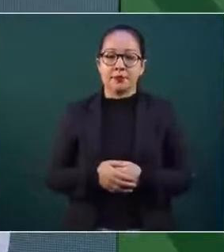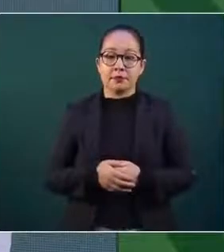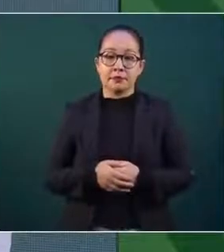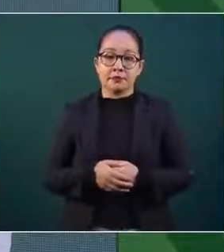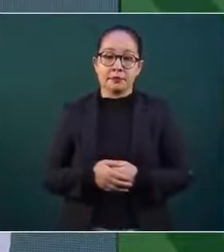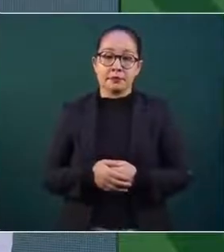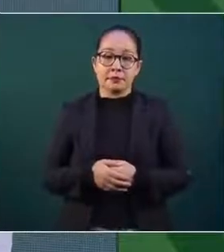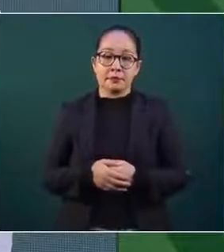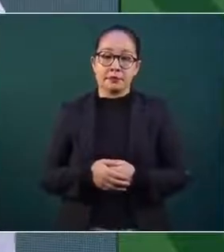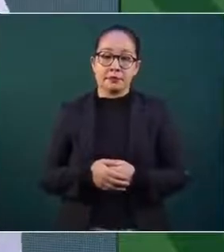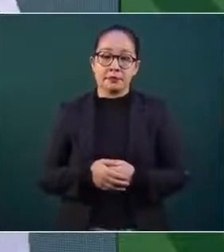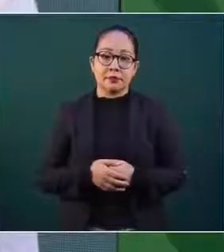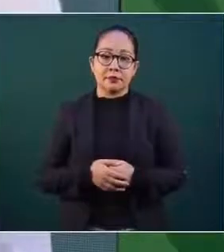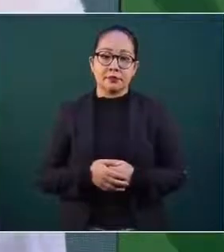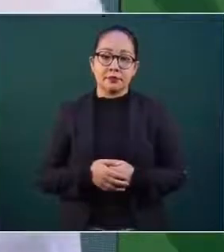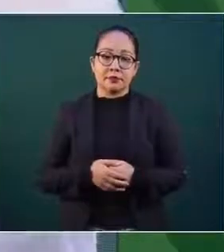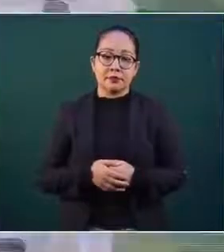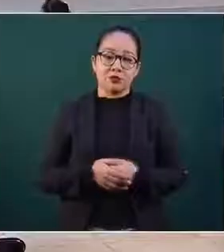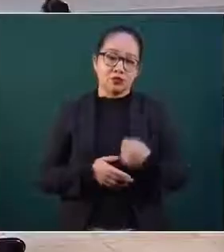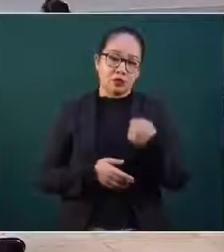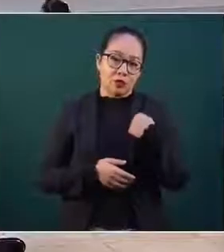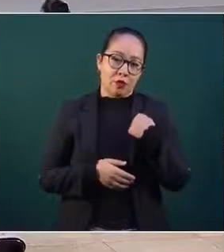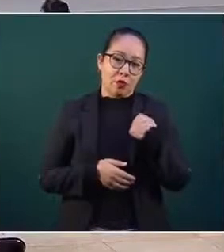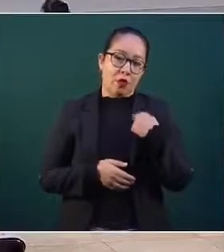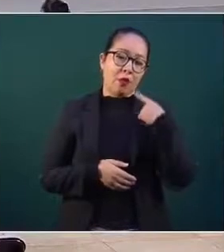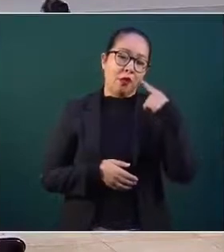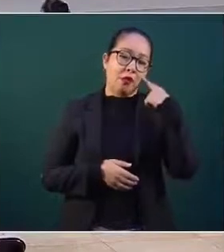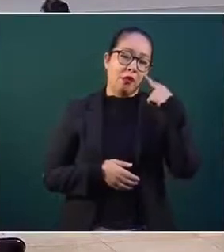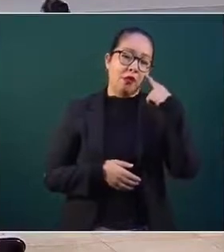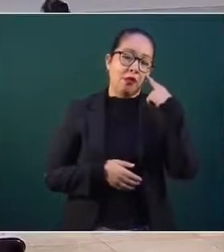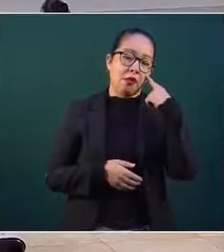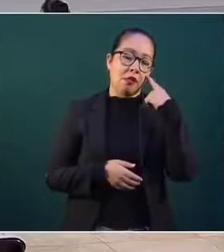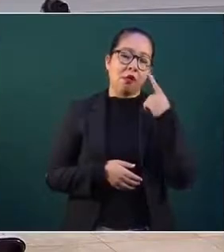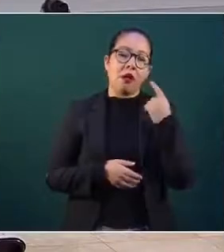Todavía estoy viendo en algunos lugares que ahí andan